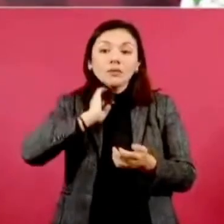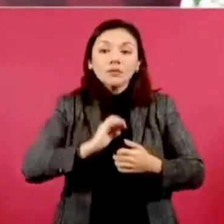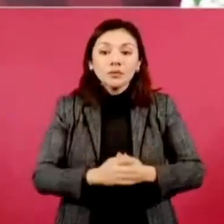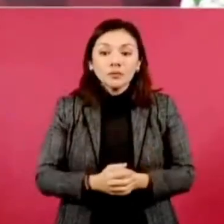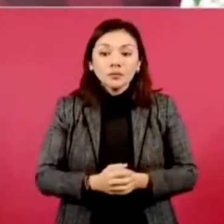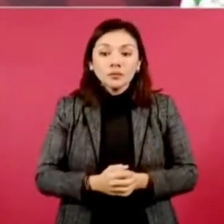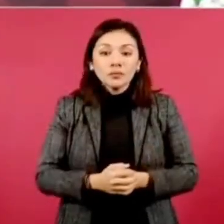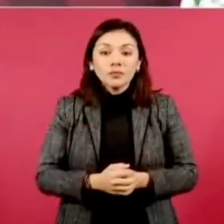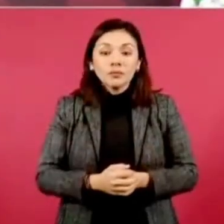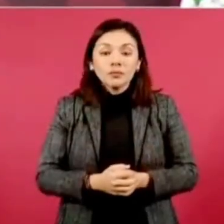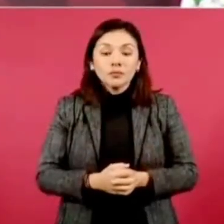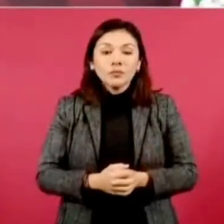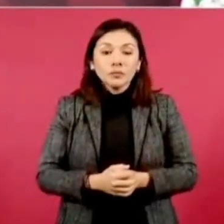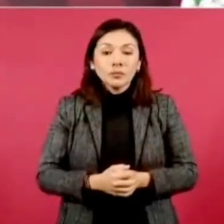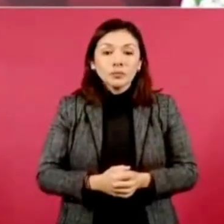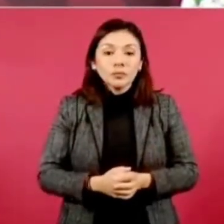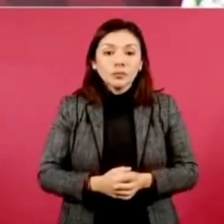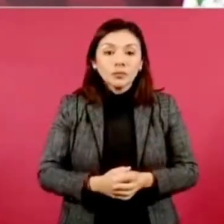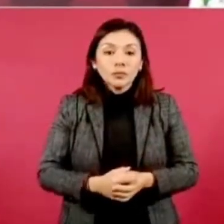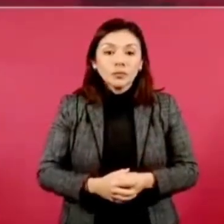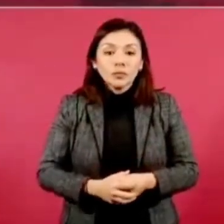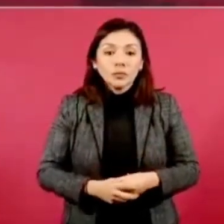Y como